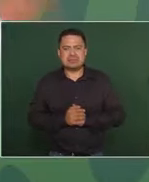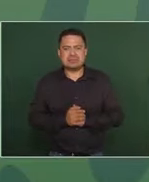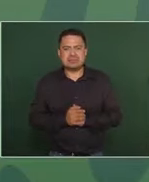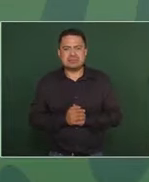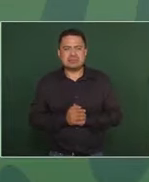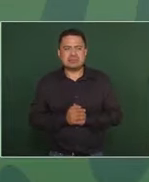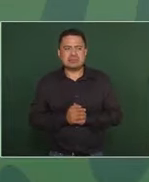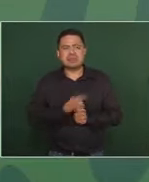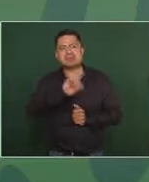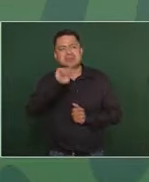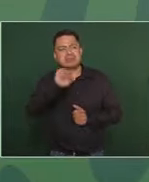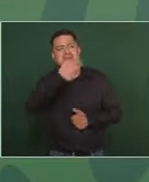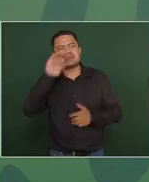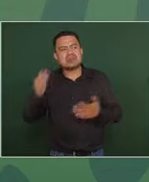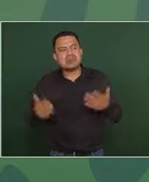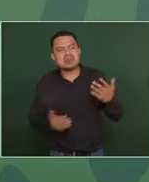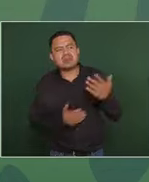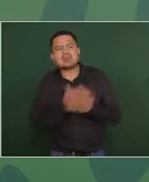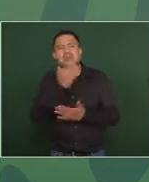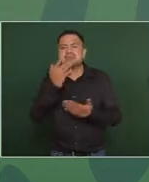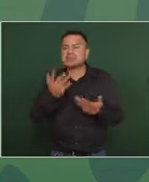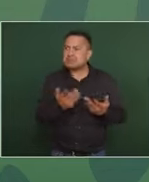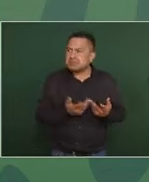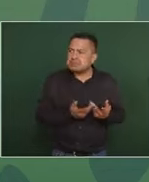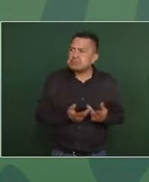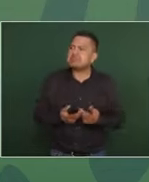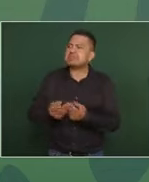Al otro día fuimos a